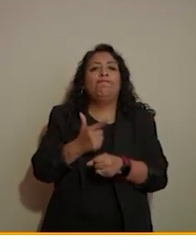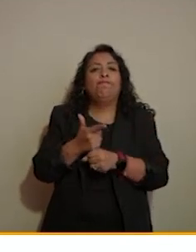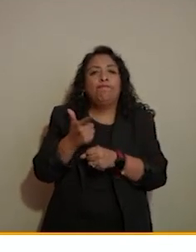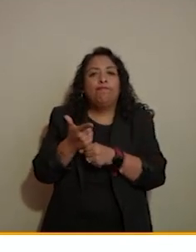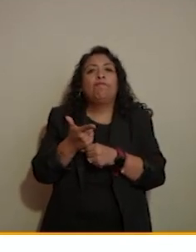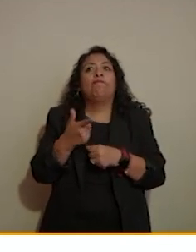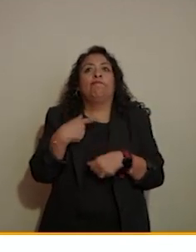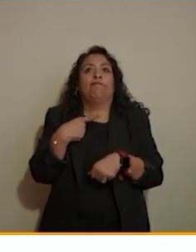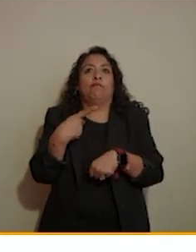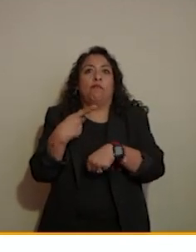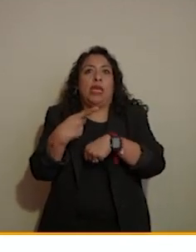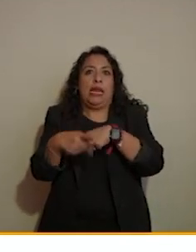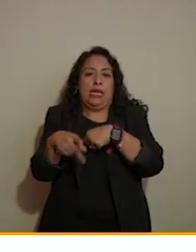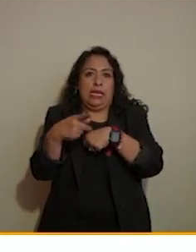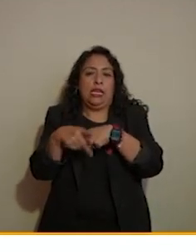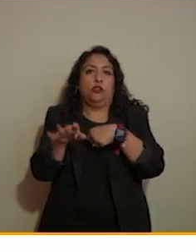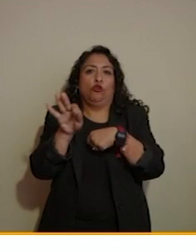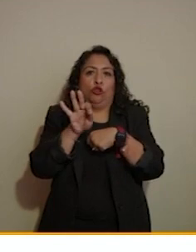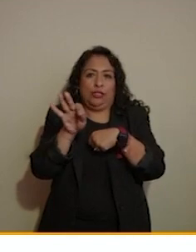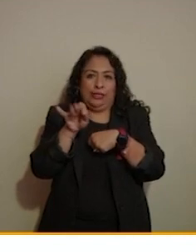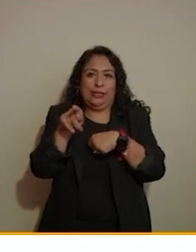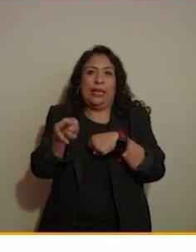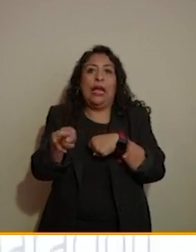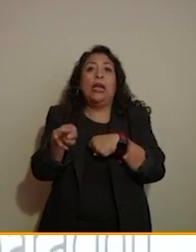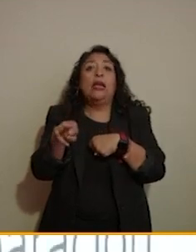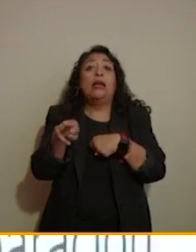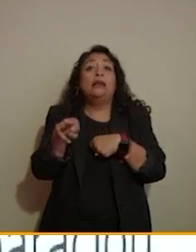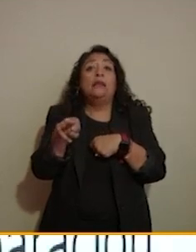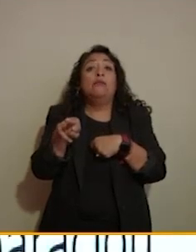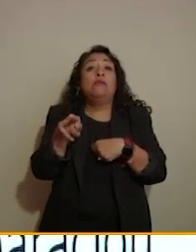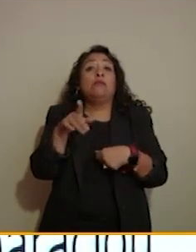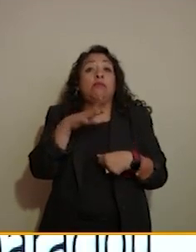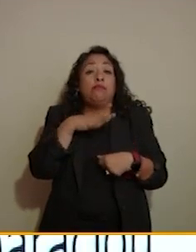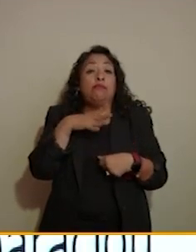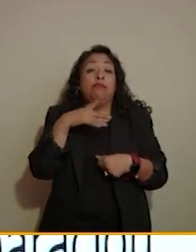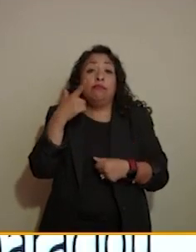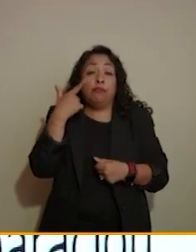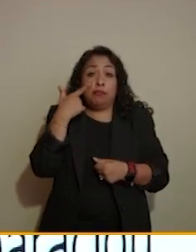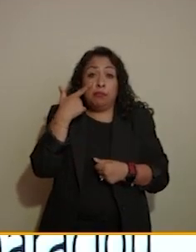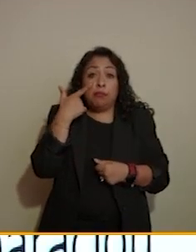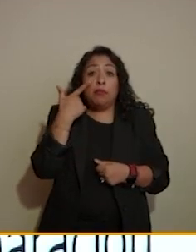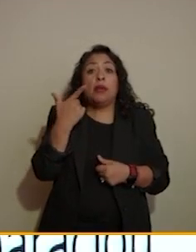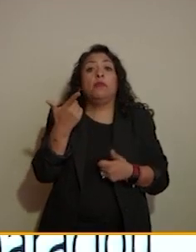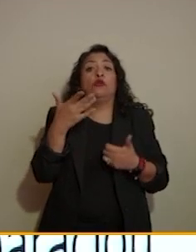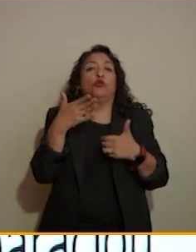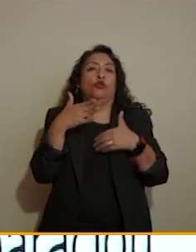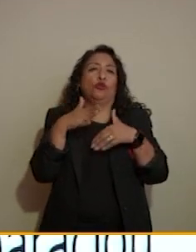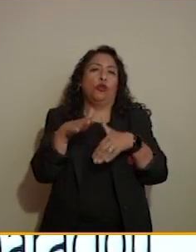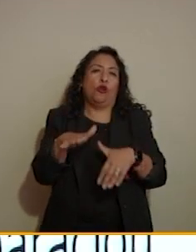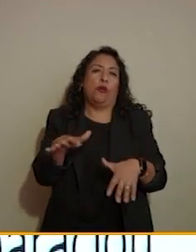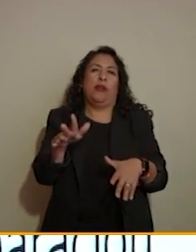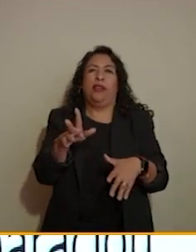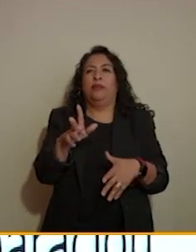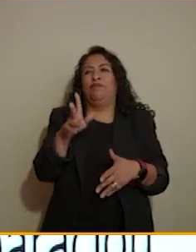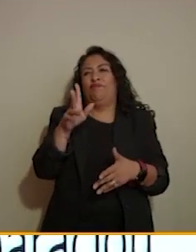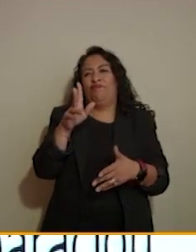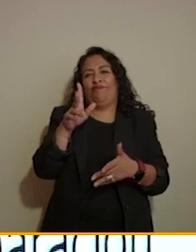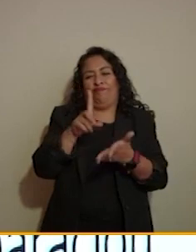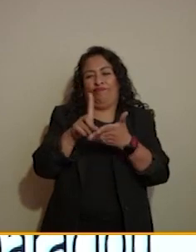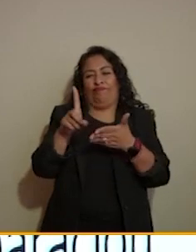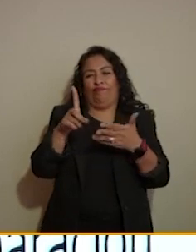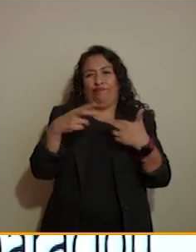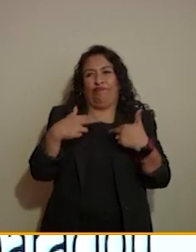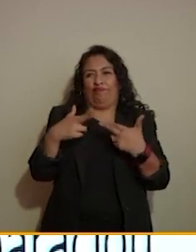los riesgos a los que ellas de manera específica son expuestas respecto a posibles violaciones de derechos